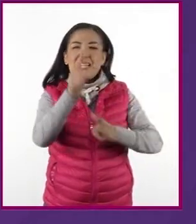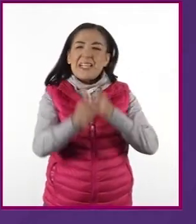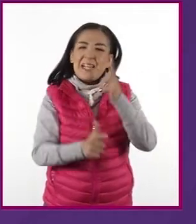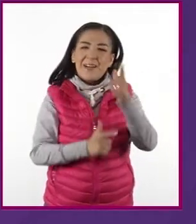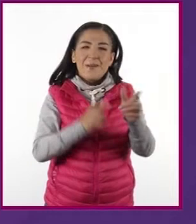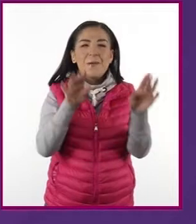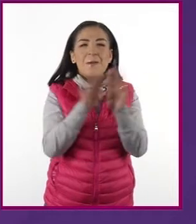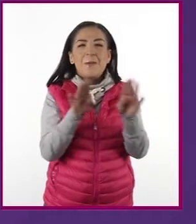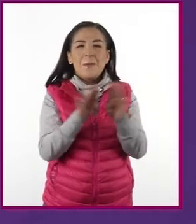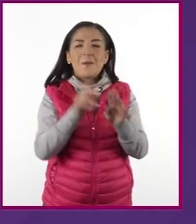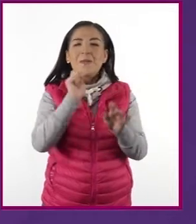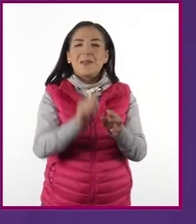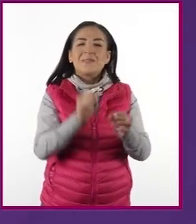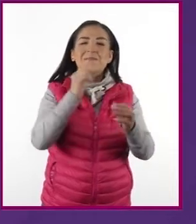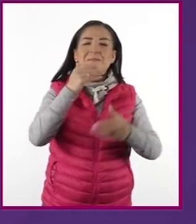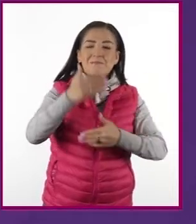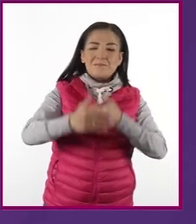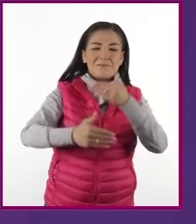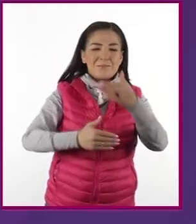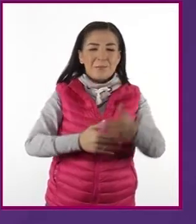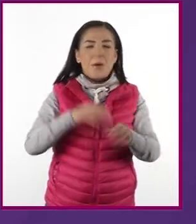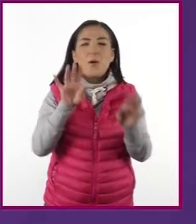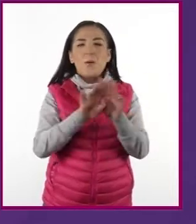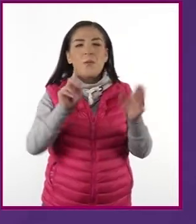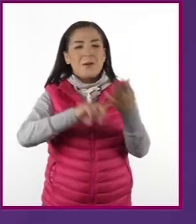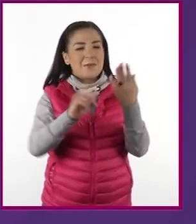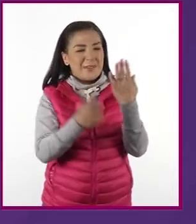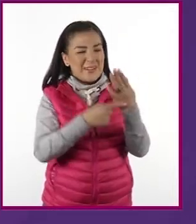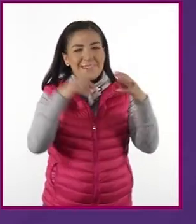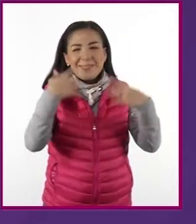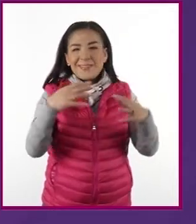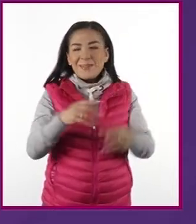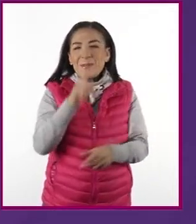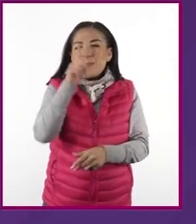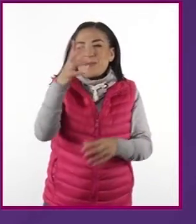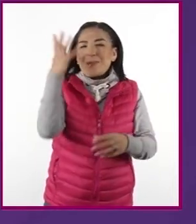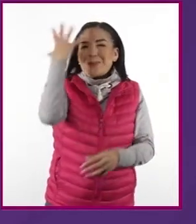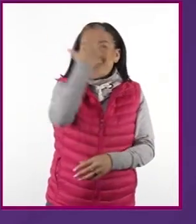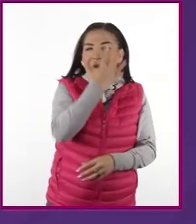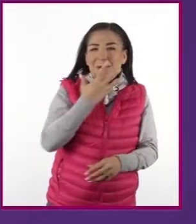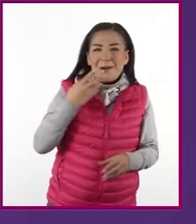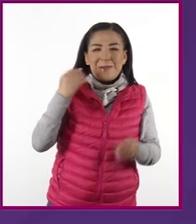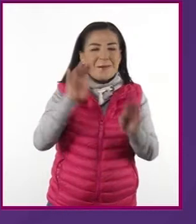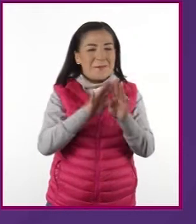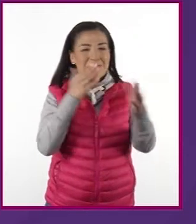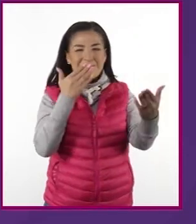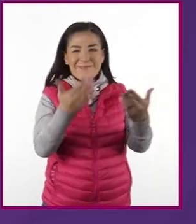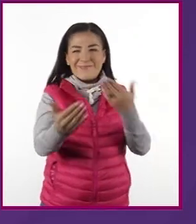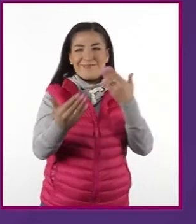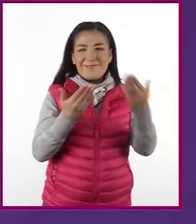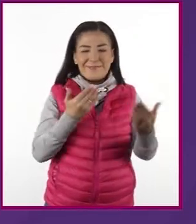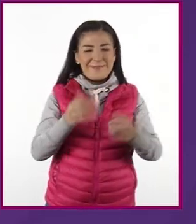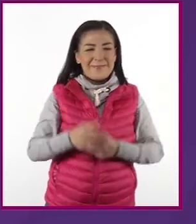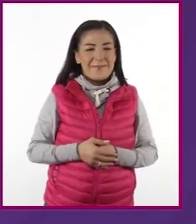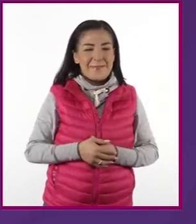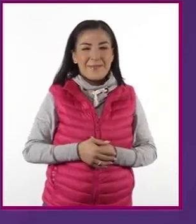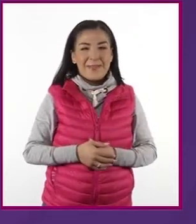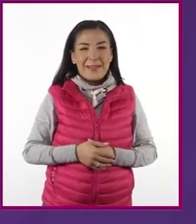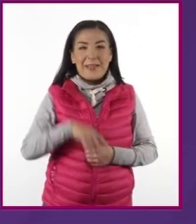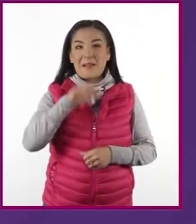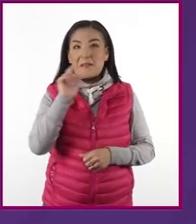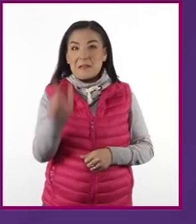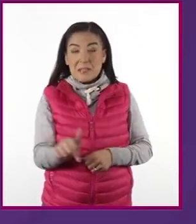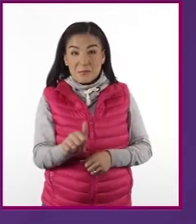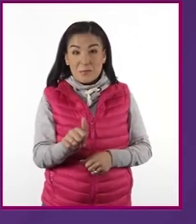una atmósfera llena de luces y de sombras. Más temprano que tarde, sentimos que